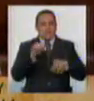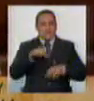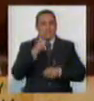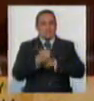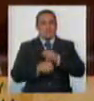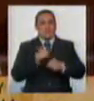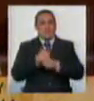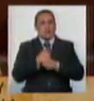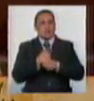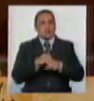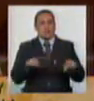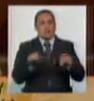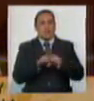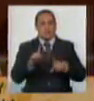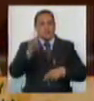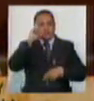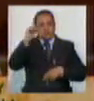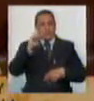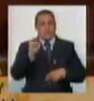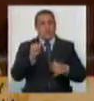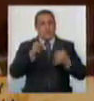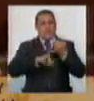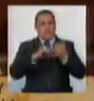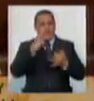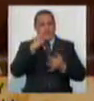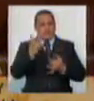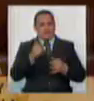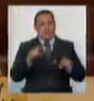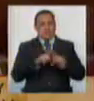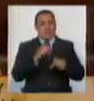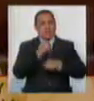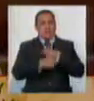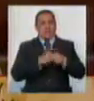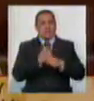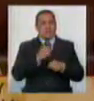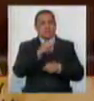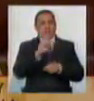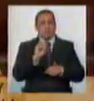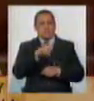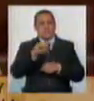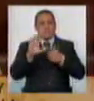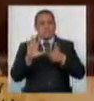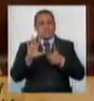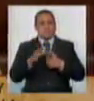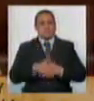año, y del Foro Asia-Pacífico APEC en el año 2016.